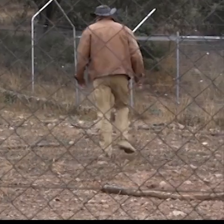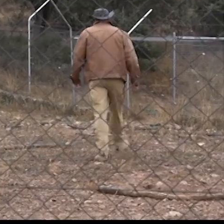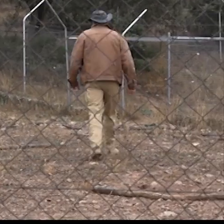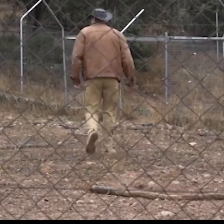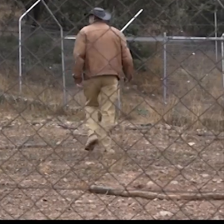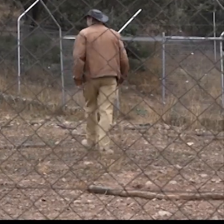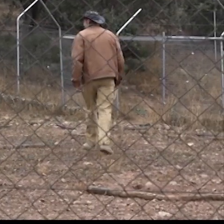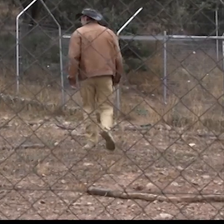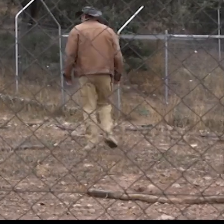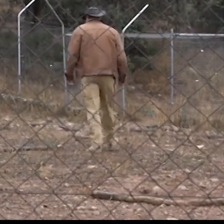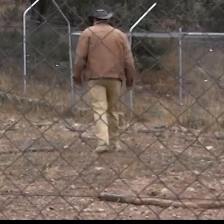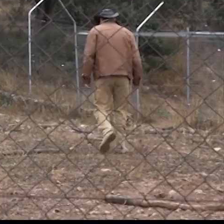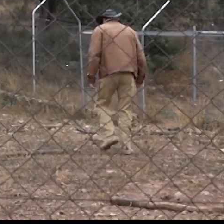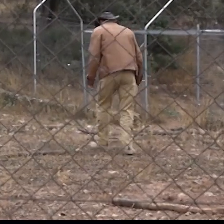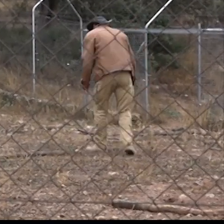¡Faine!